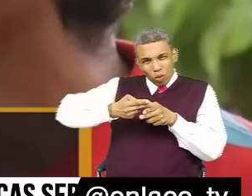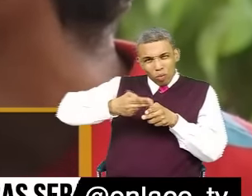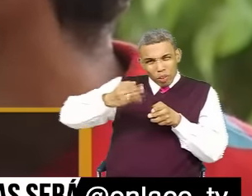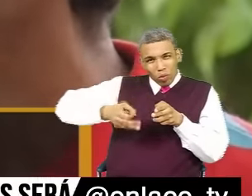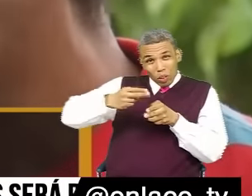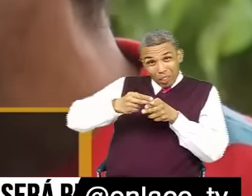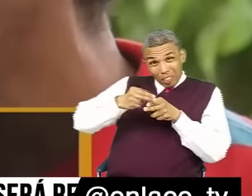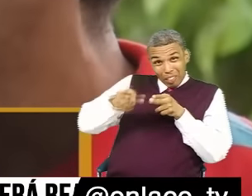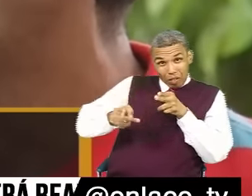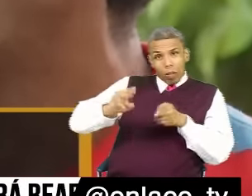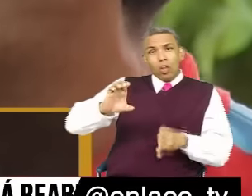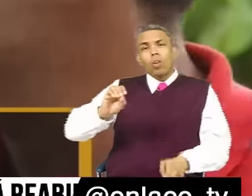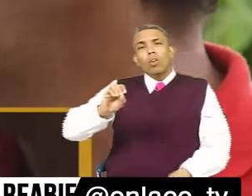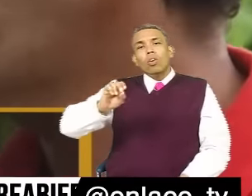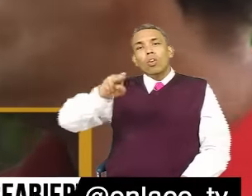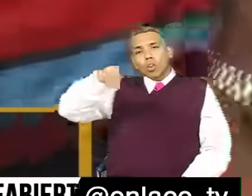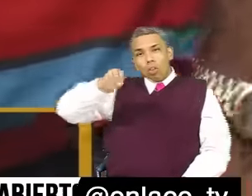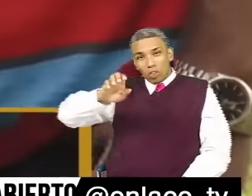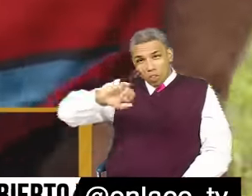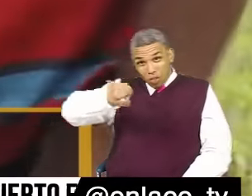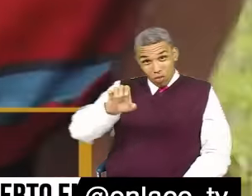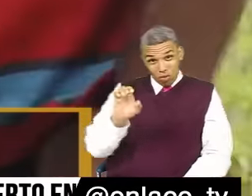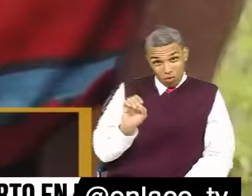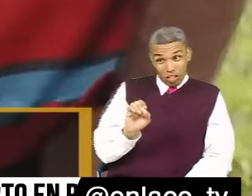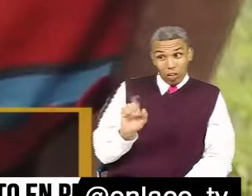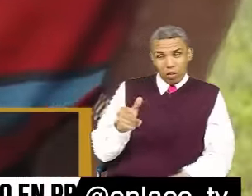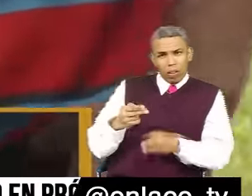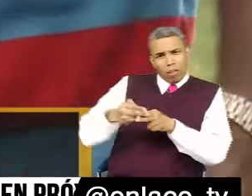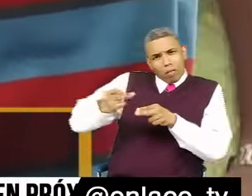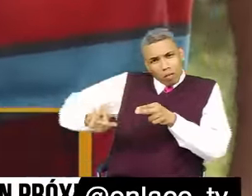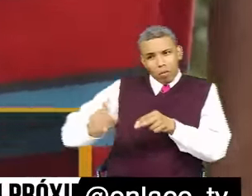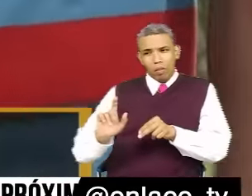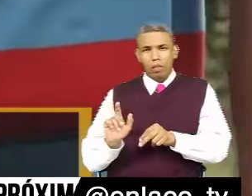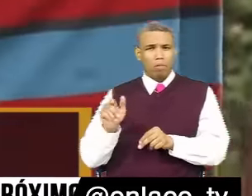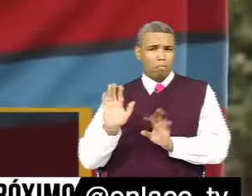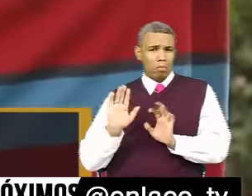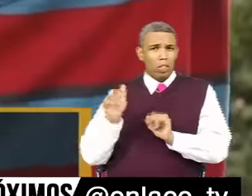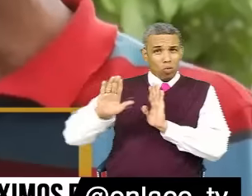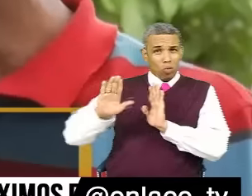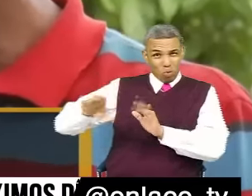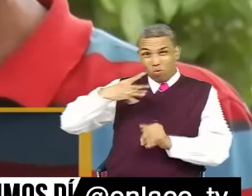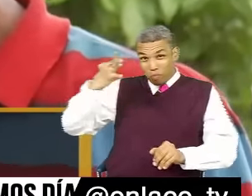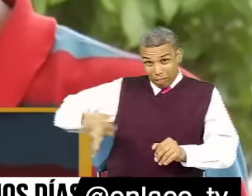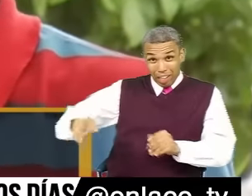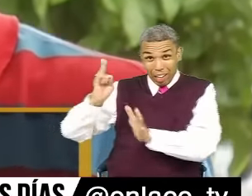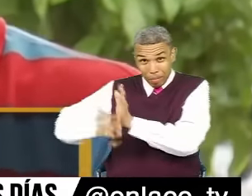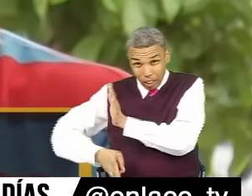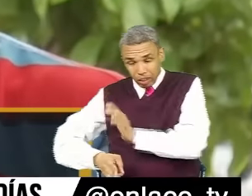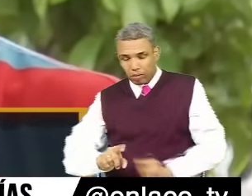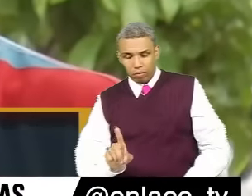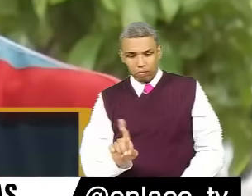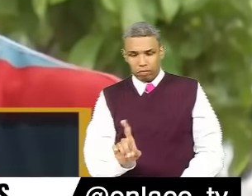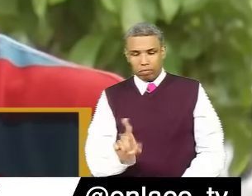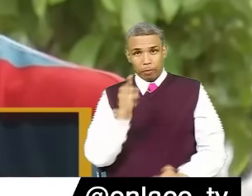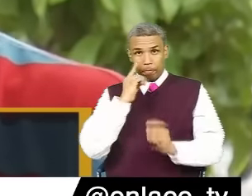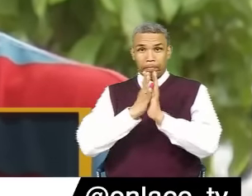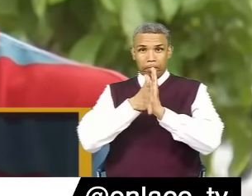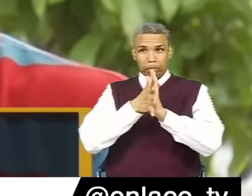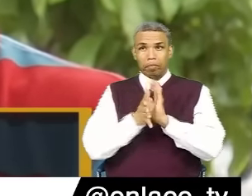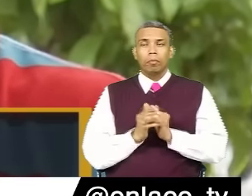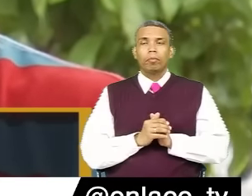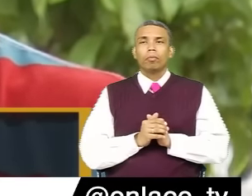él cuando le ayudaba en sus ocupaciones como conductor de bus de una empresa intermunicipal de transporte público. A él lo incluyen en el crimen por la